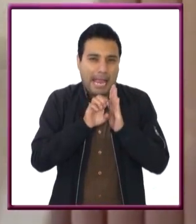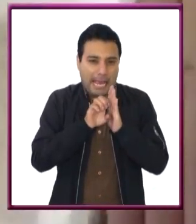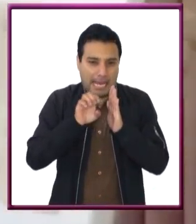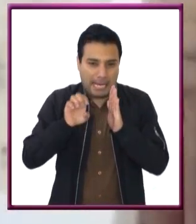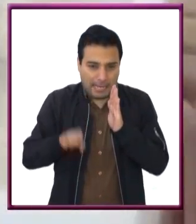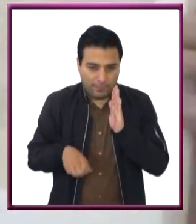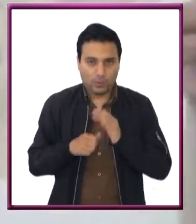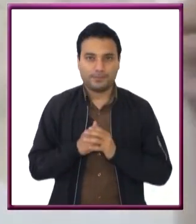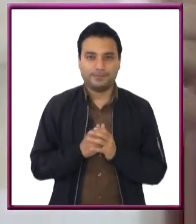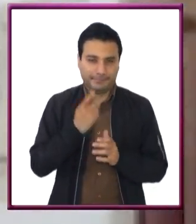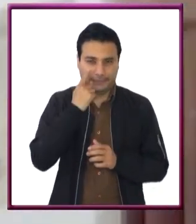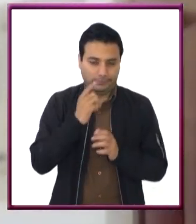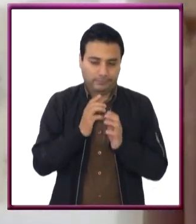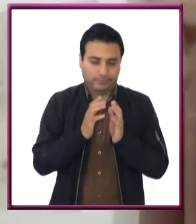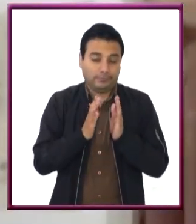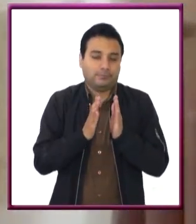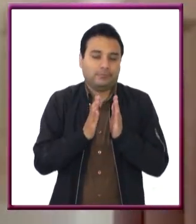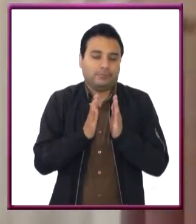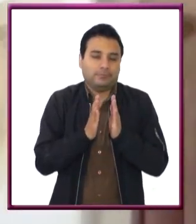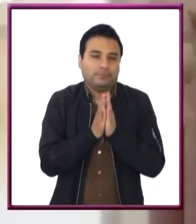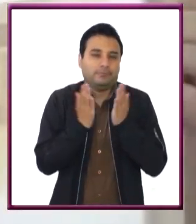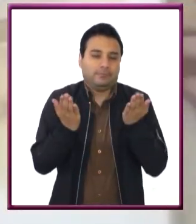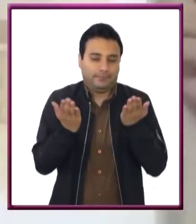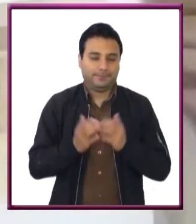algunos ejemplos, hablo cualquier página,